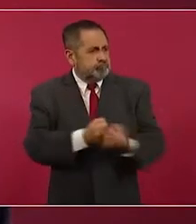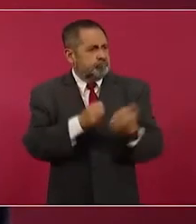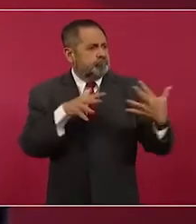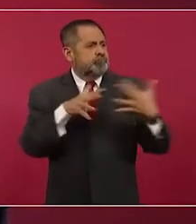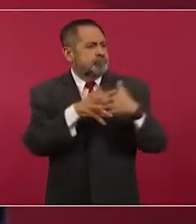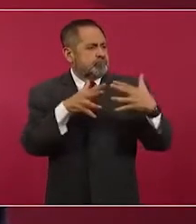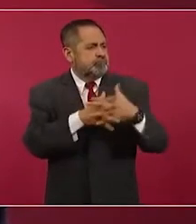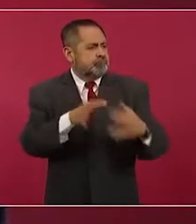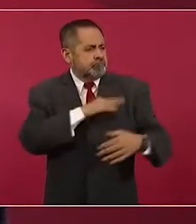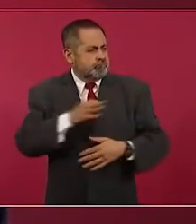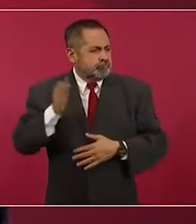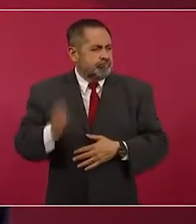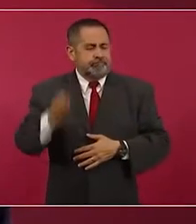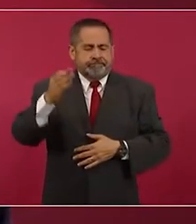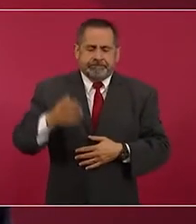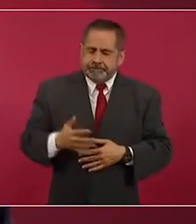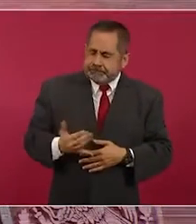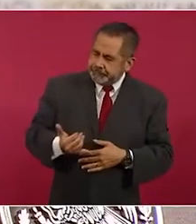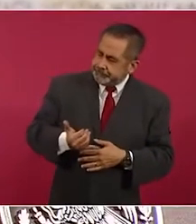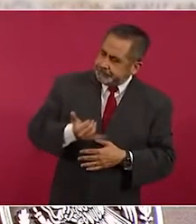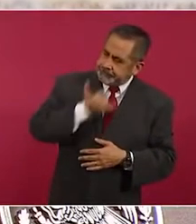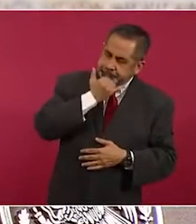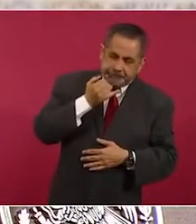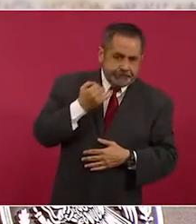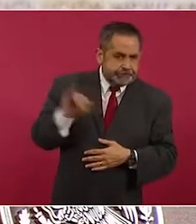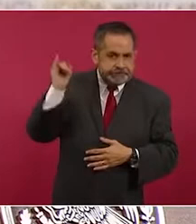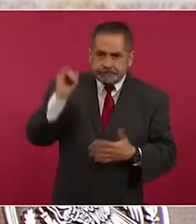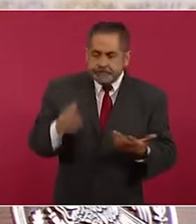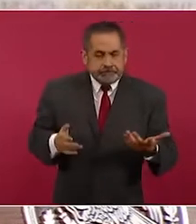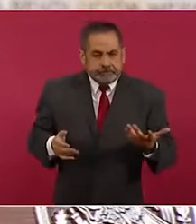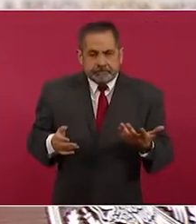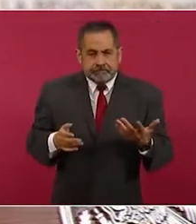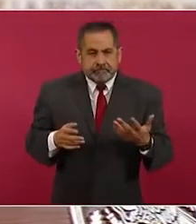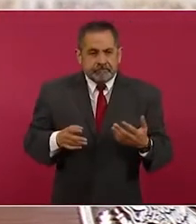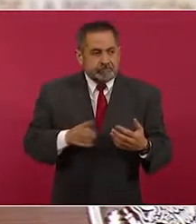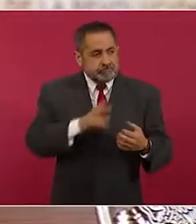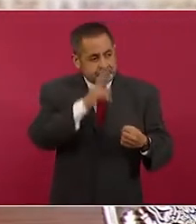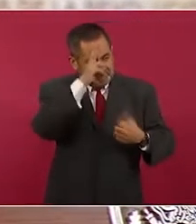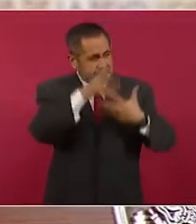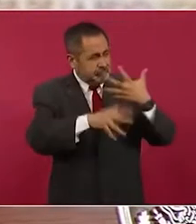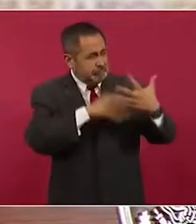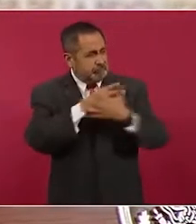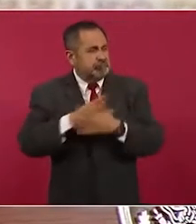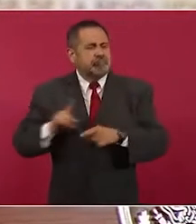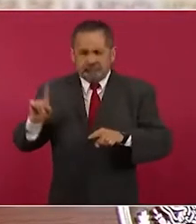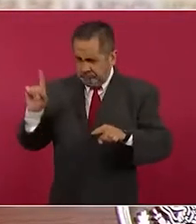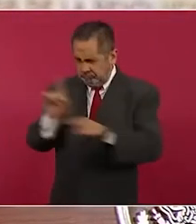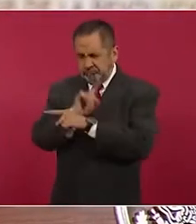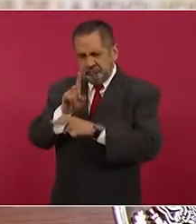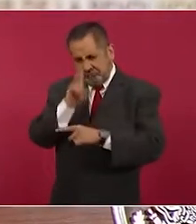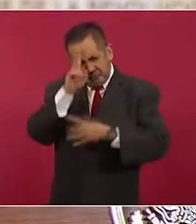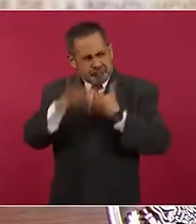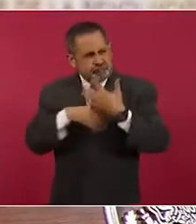al narcotráfico y de querer enfrentar la violencia con la violencia.